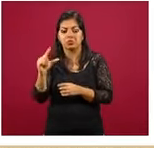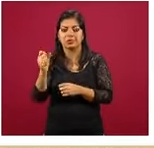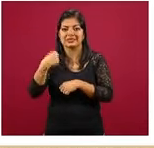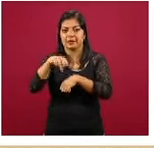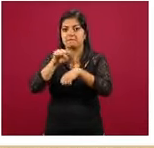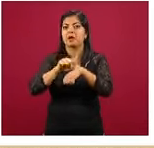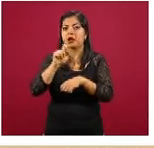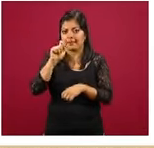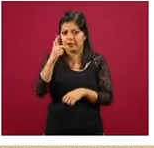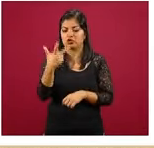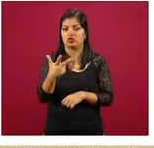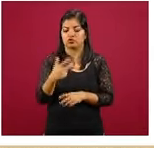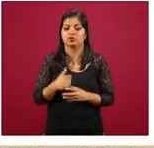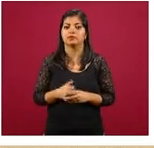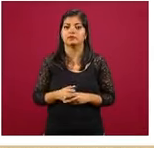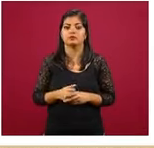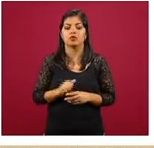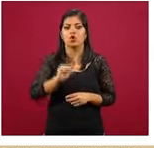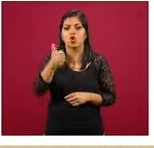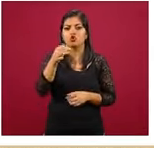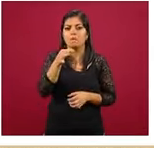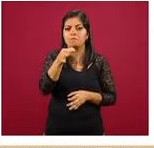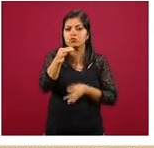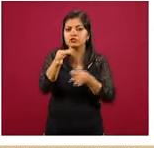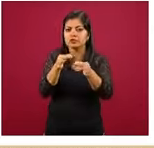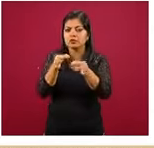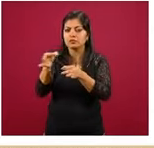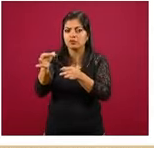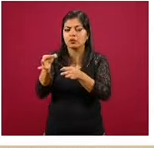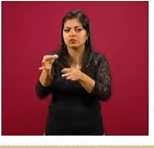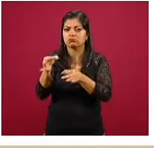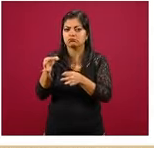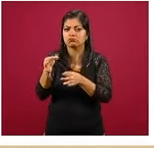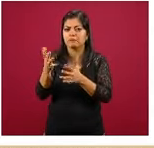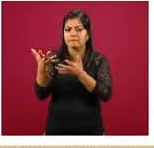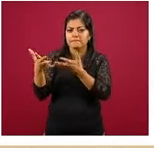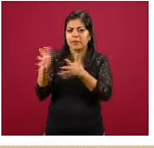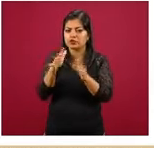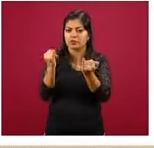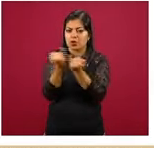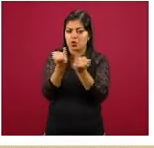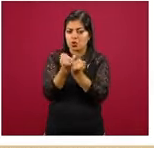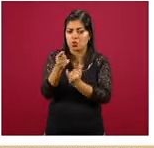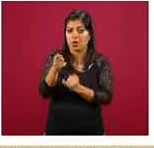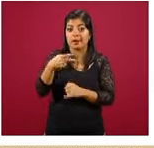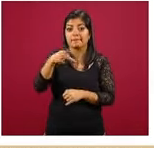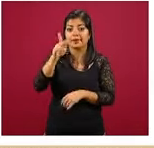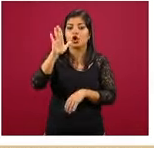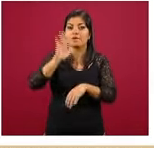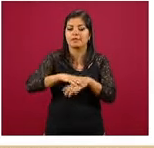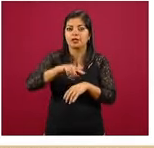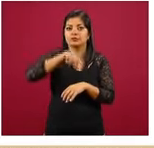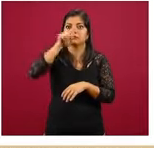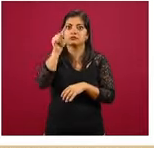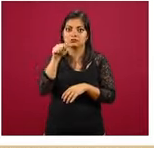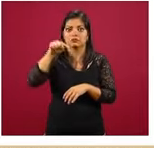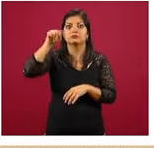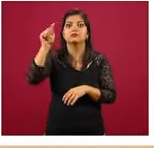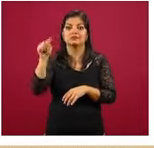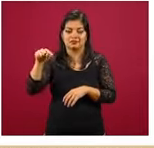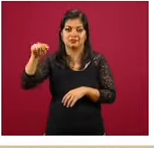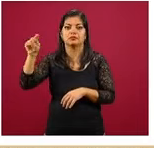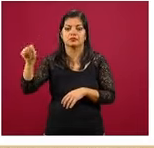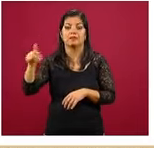28. Los otros municipios prácticamente con un comportamiento similar, aunque más ondulante, pero todos con la